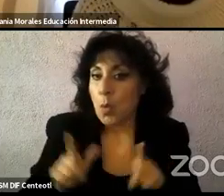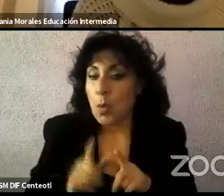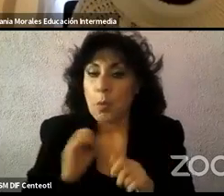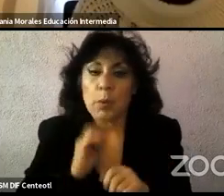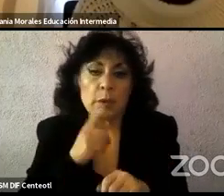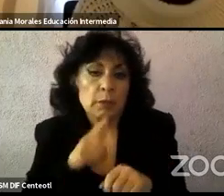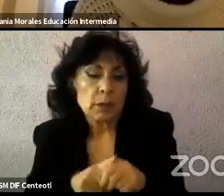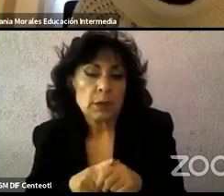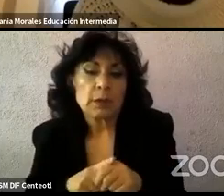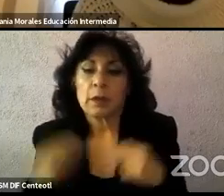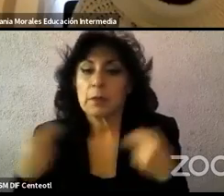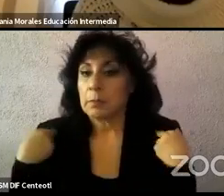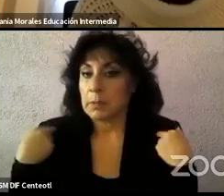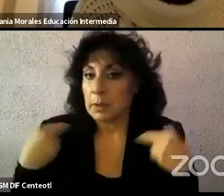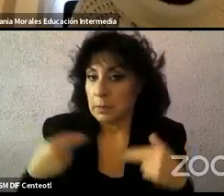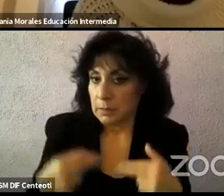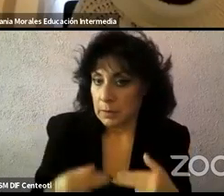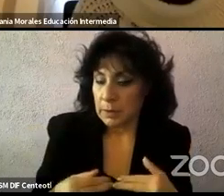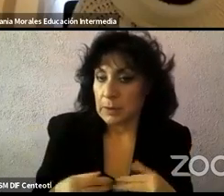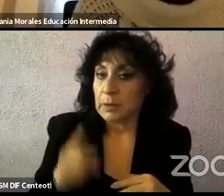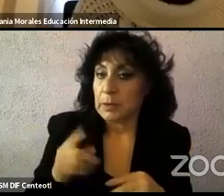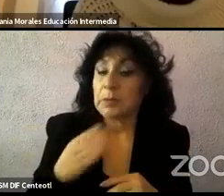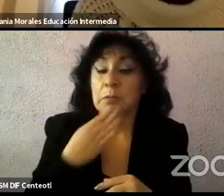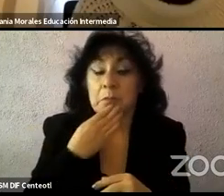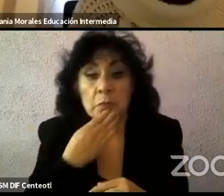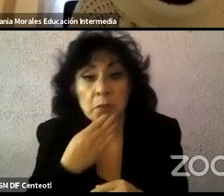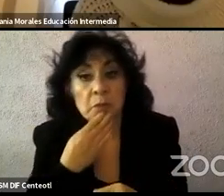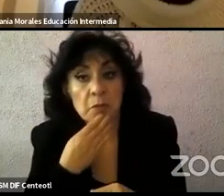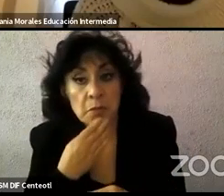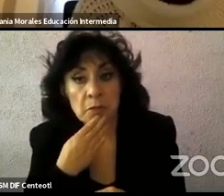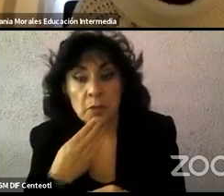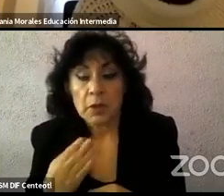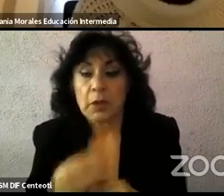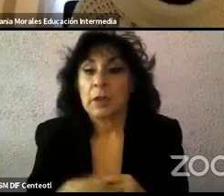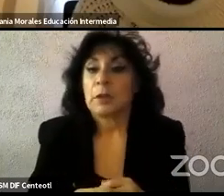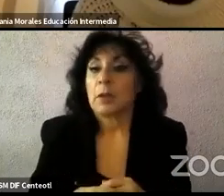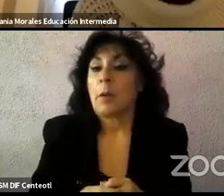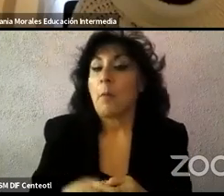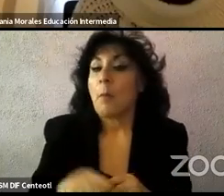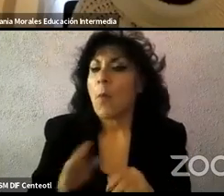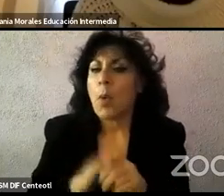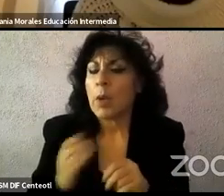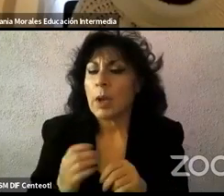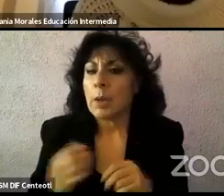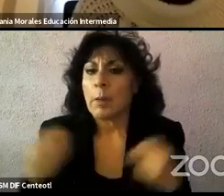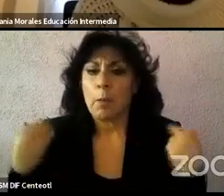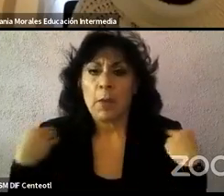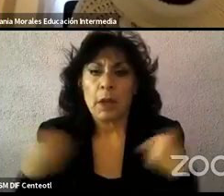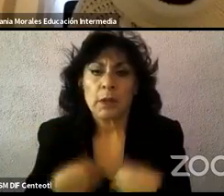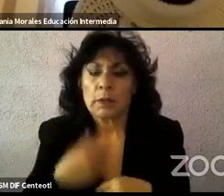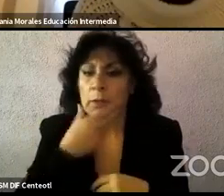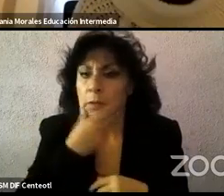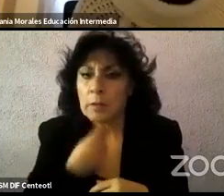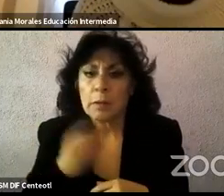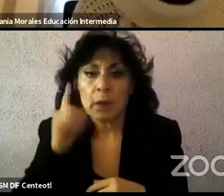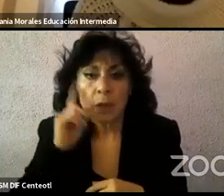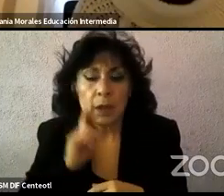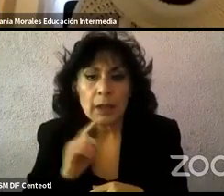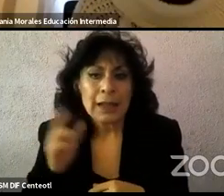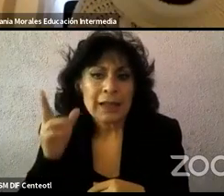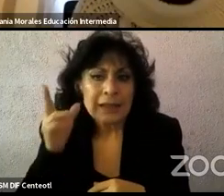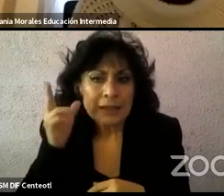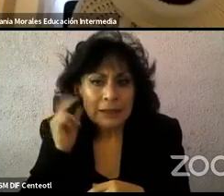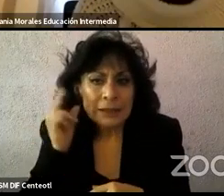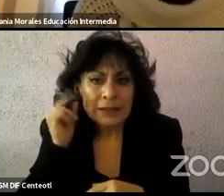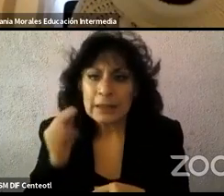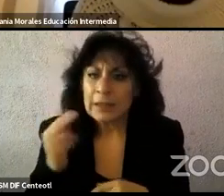porque como mencionaba Malú hace un rato, los y las docentes también tienen muchas ganas de ser escuchadas y escuchados. Realmente creo